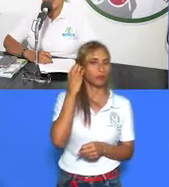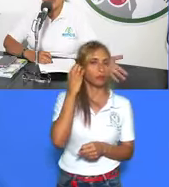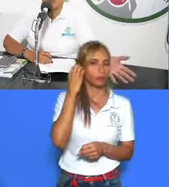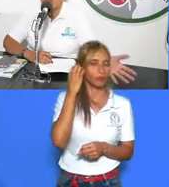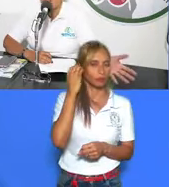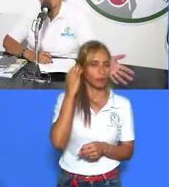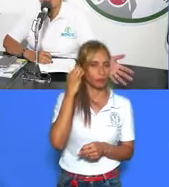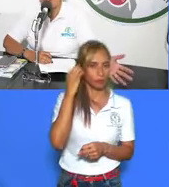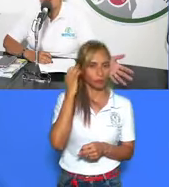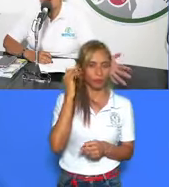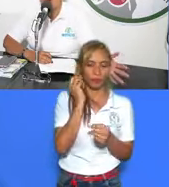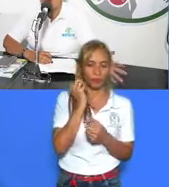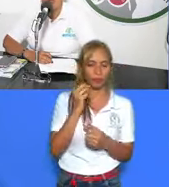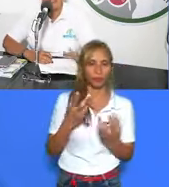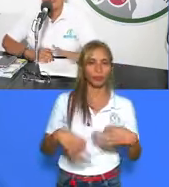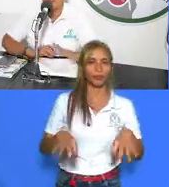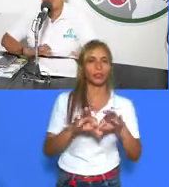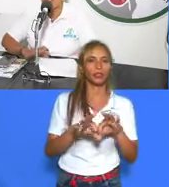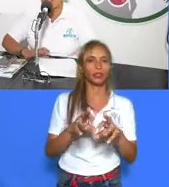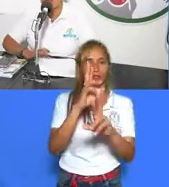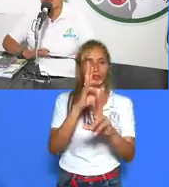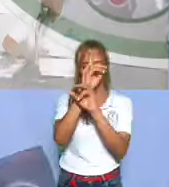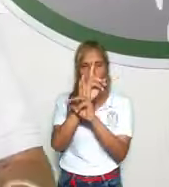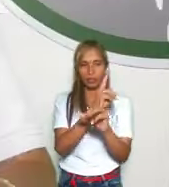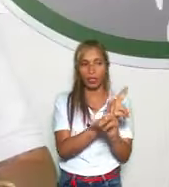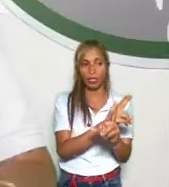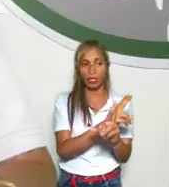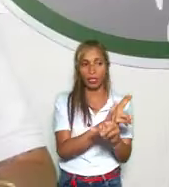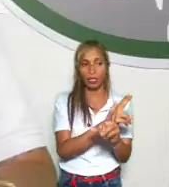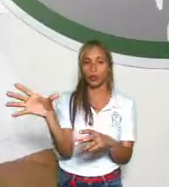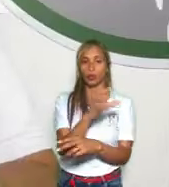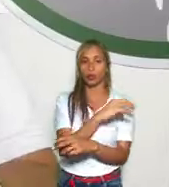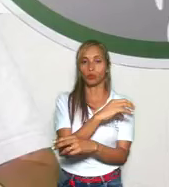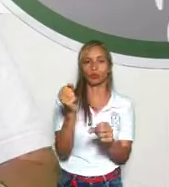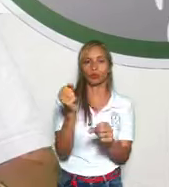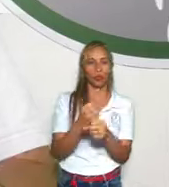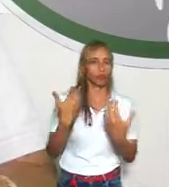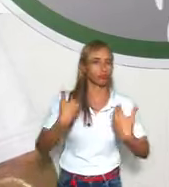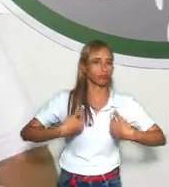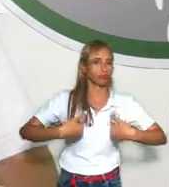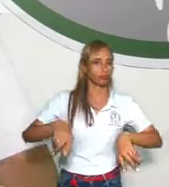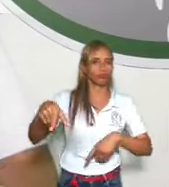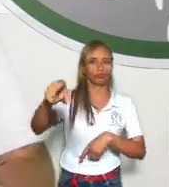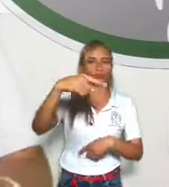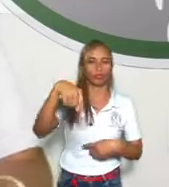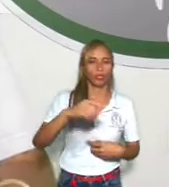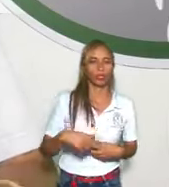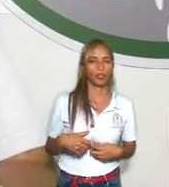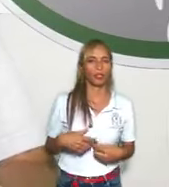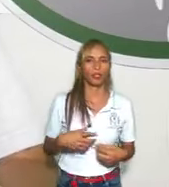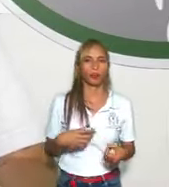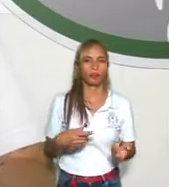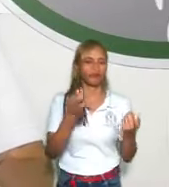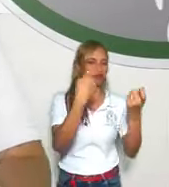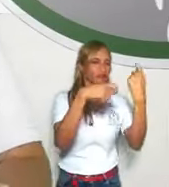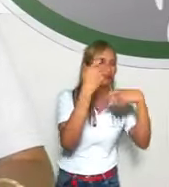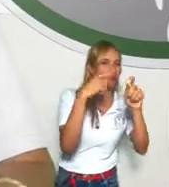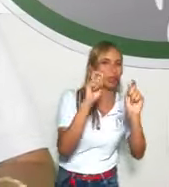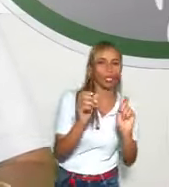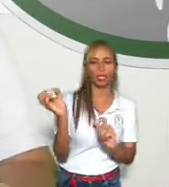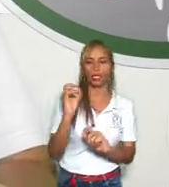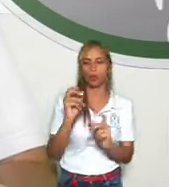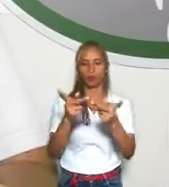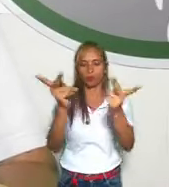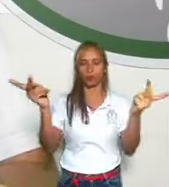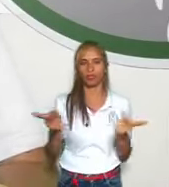como nosotros tenemos un trabajo como cualquiera de ustedes en la oficina o vendiendo algo o en un almacén